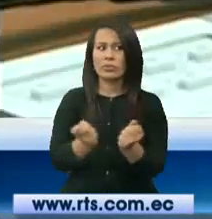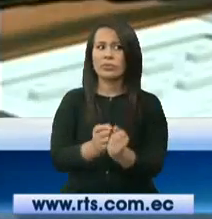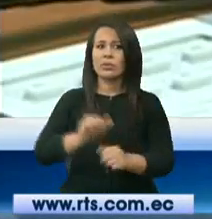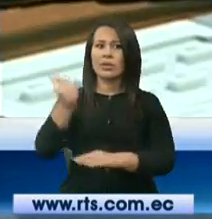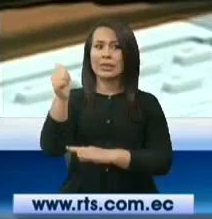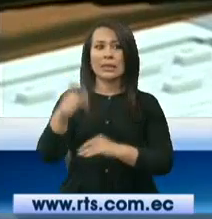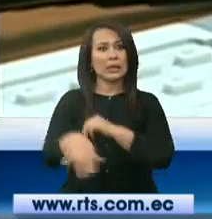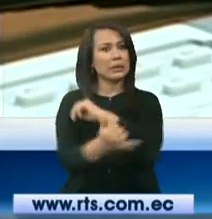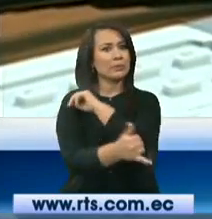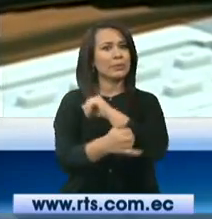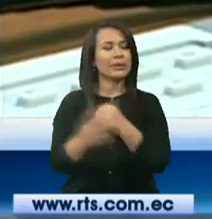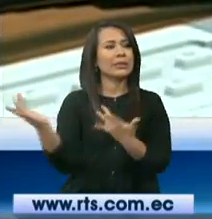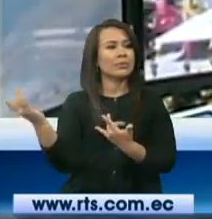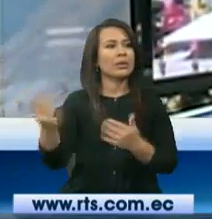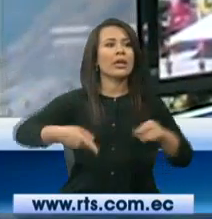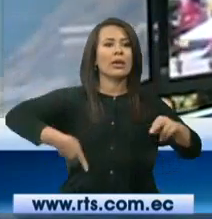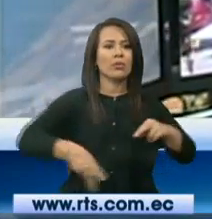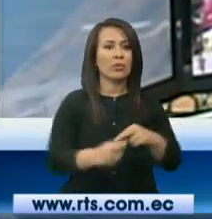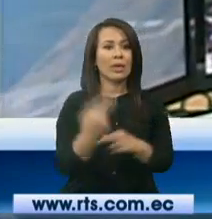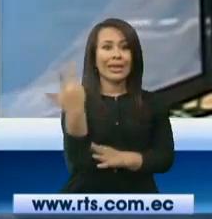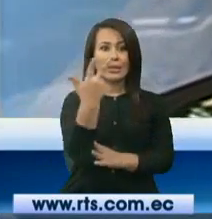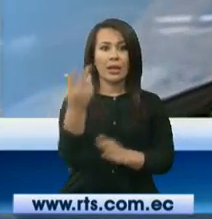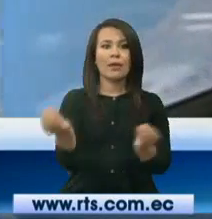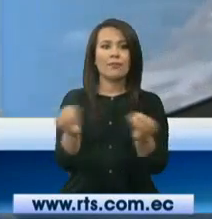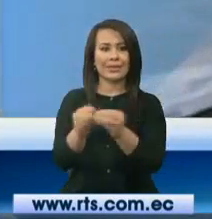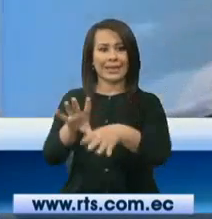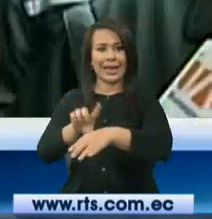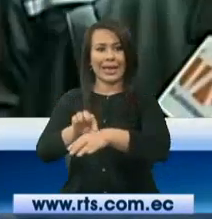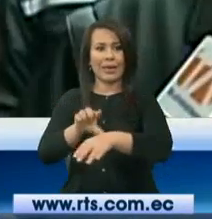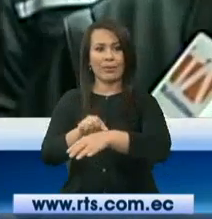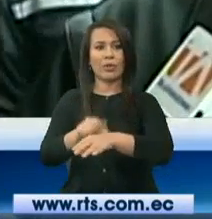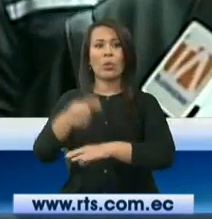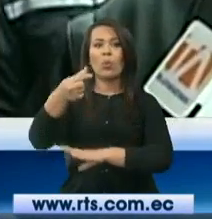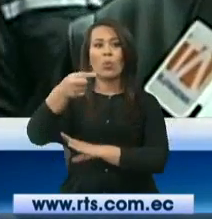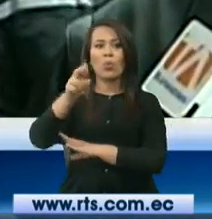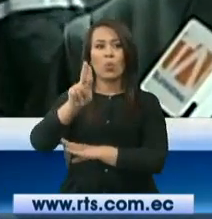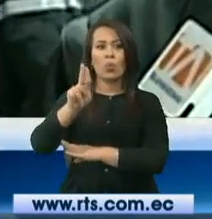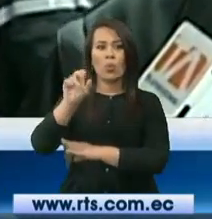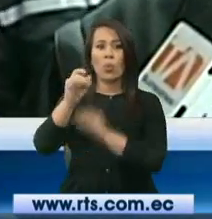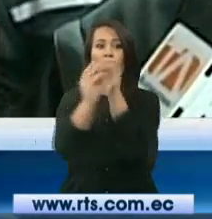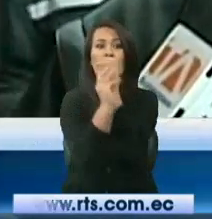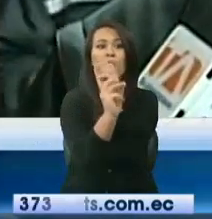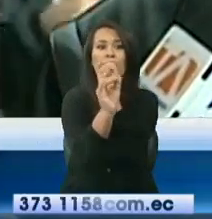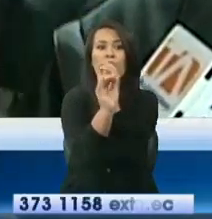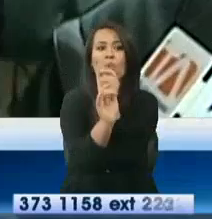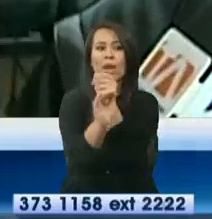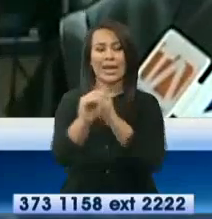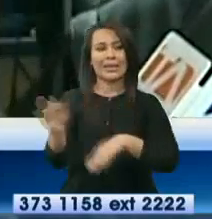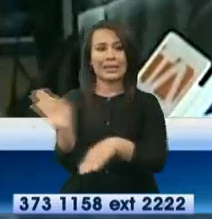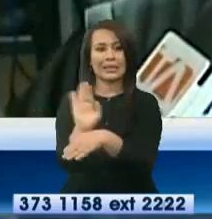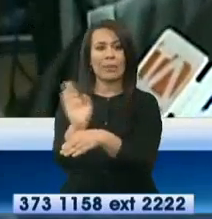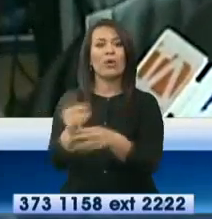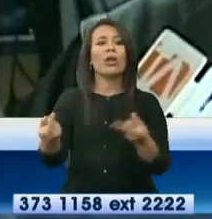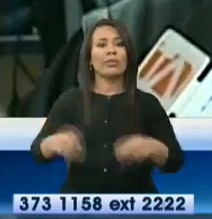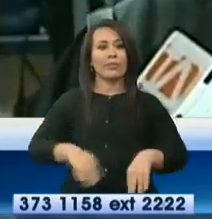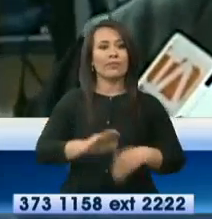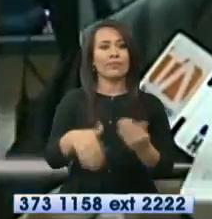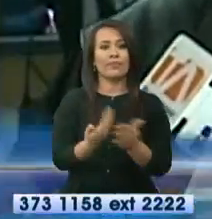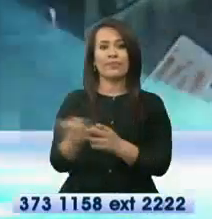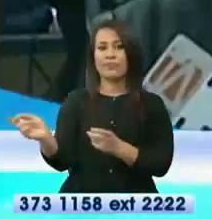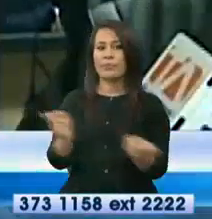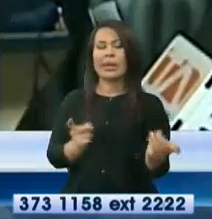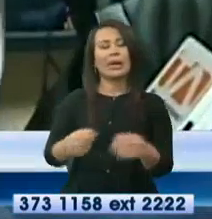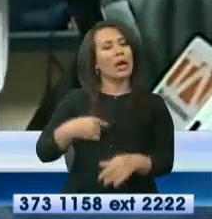este año se inaugurarán 3 más, en Quevedo, Guaranda y Zamora. Nosotros hicimos una inversión de 8 millones de dólares. Muchos hablan de